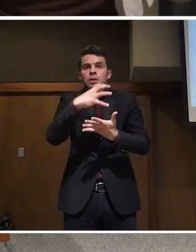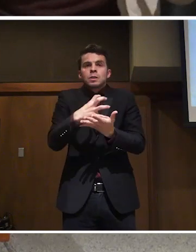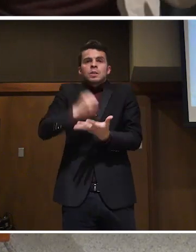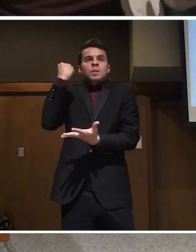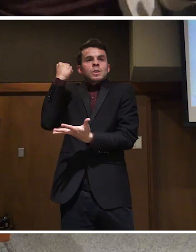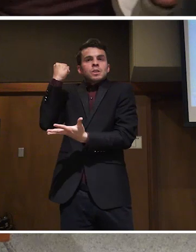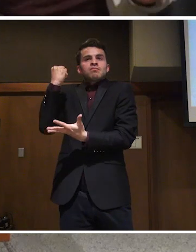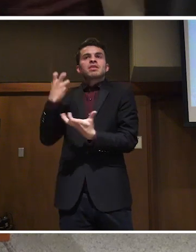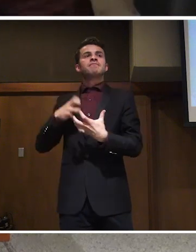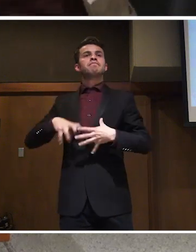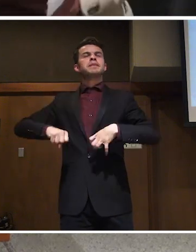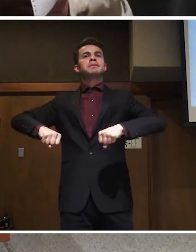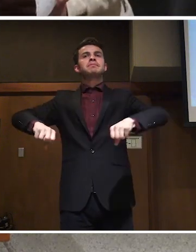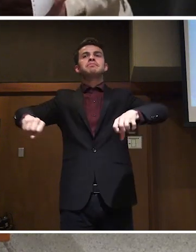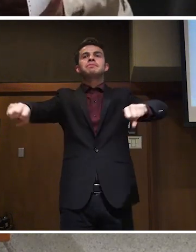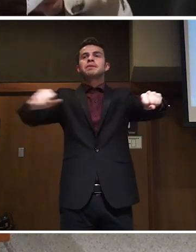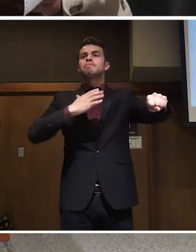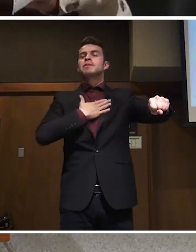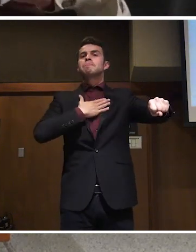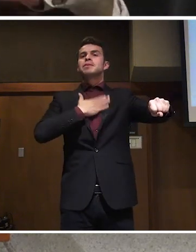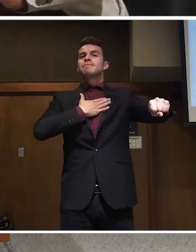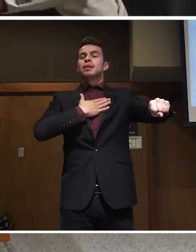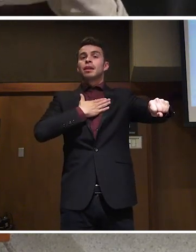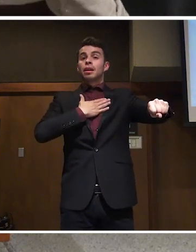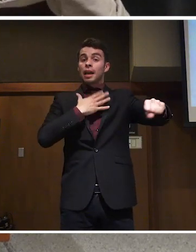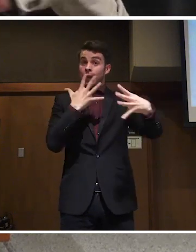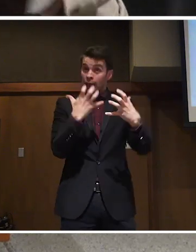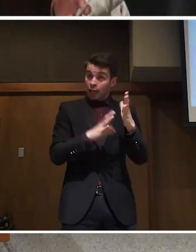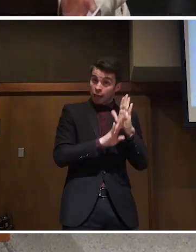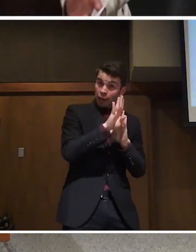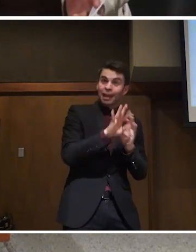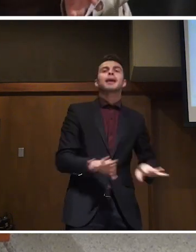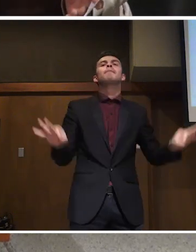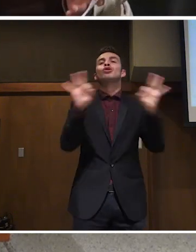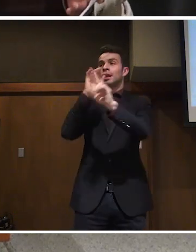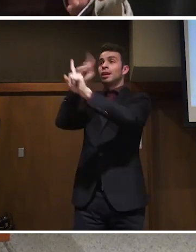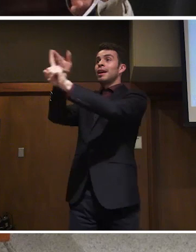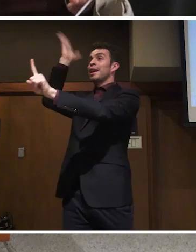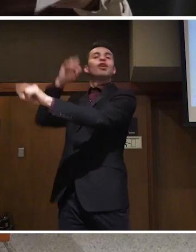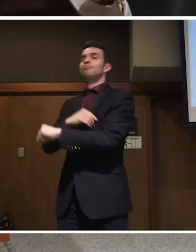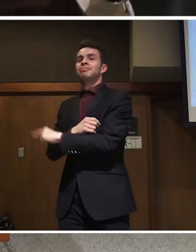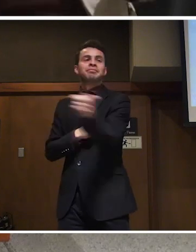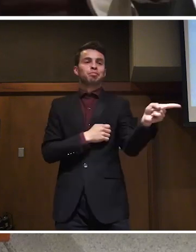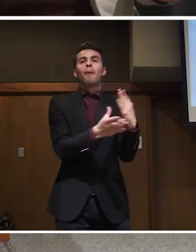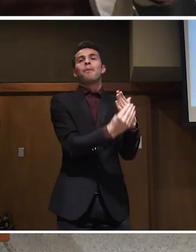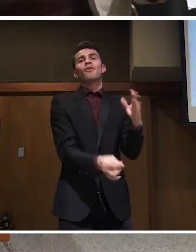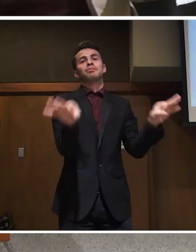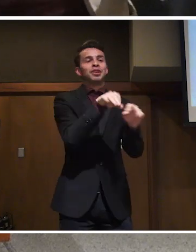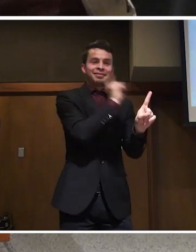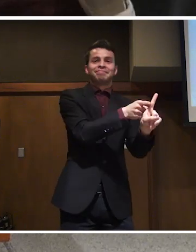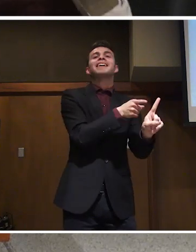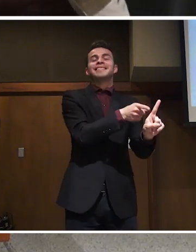capitalismo para desarrollarse de tomar en cuenta las economías de los pobres, ¿no? O sea,